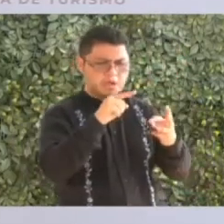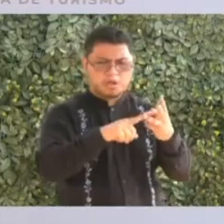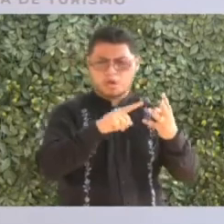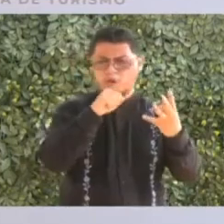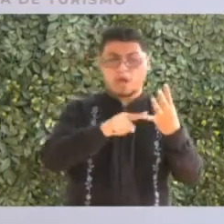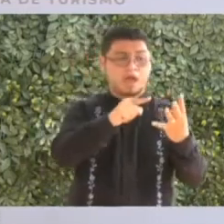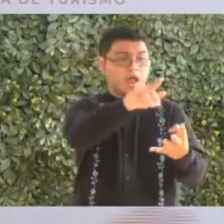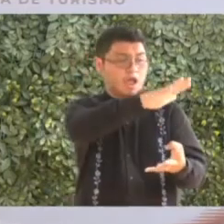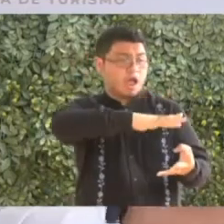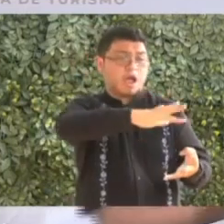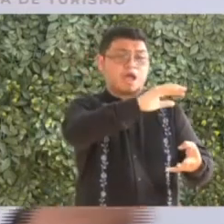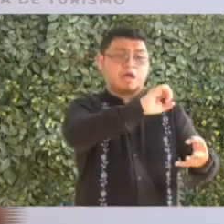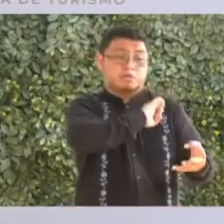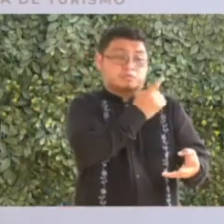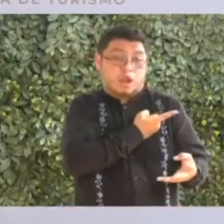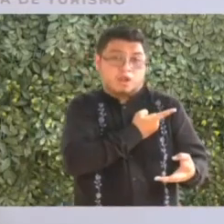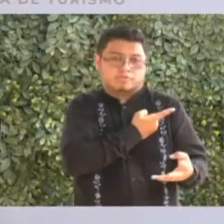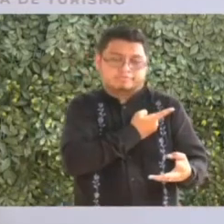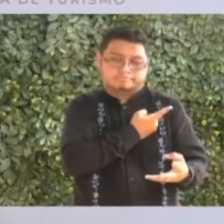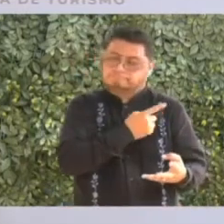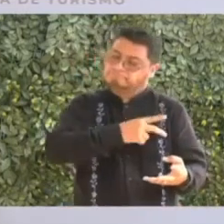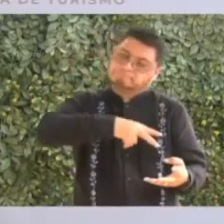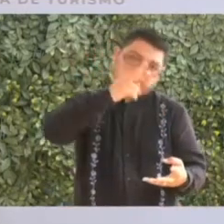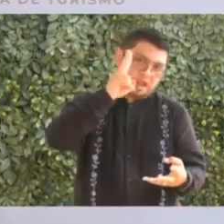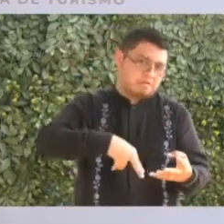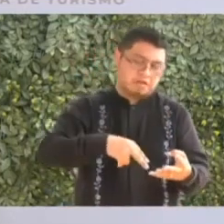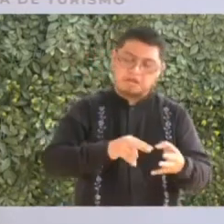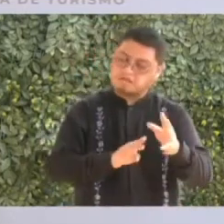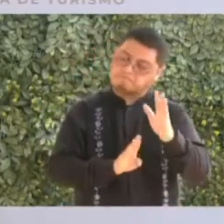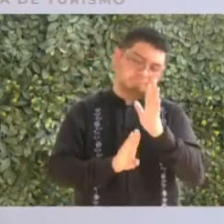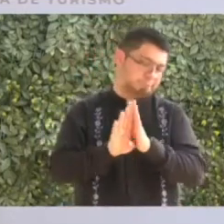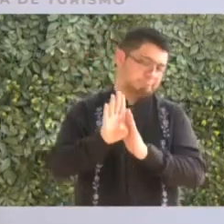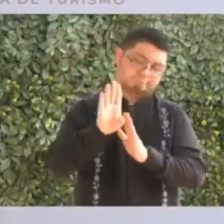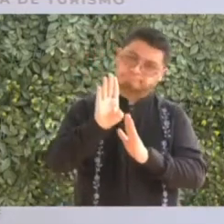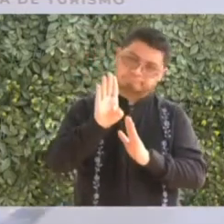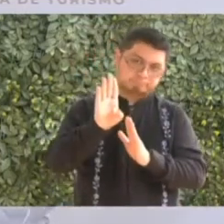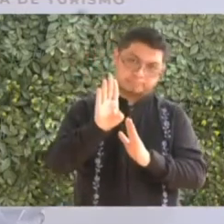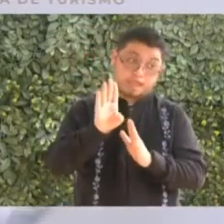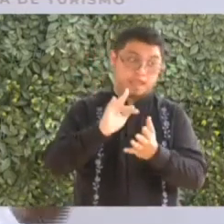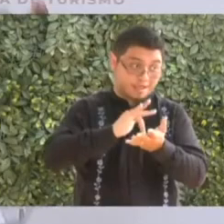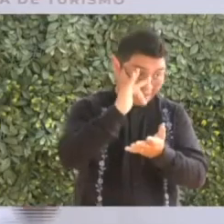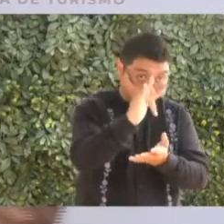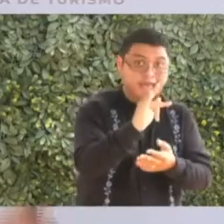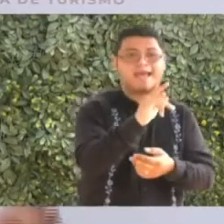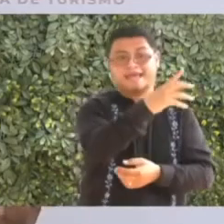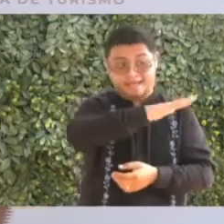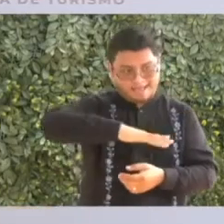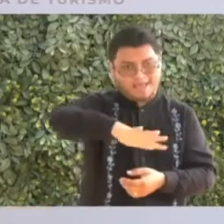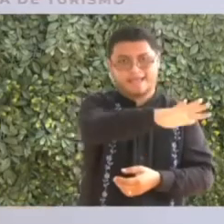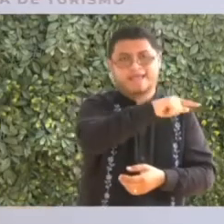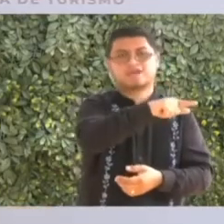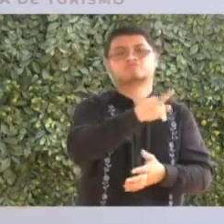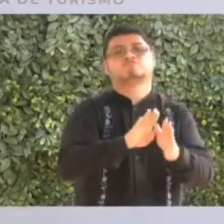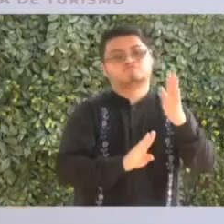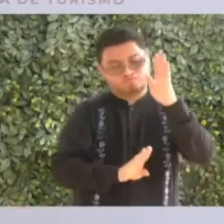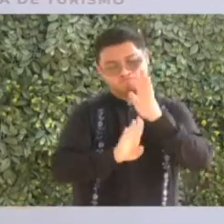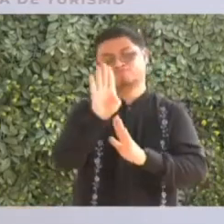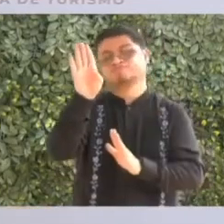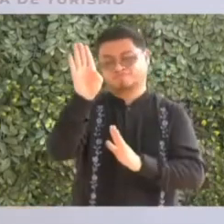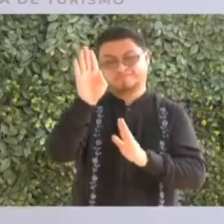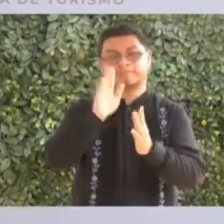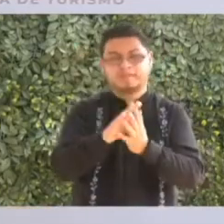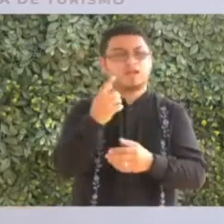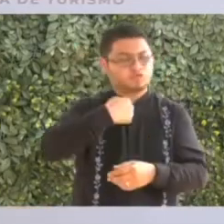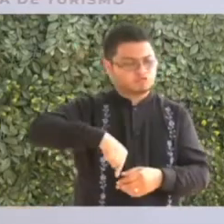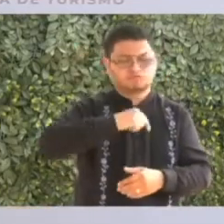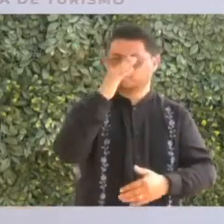sector salud, no sacamos adelante al país. es con los trabajadores que vamos a salir